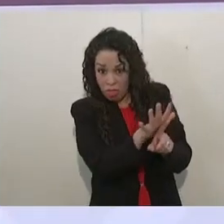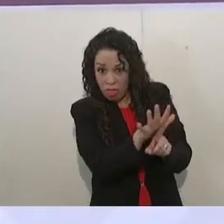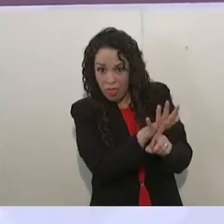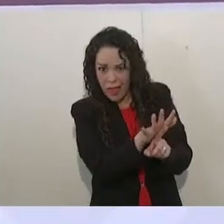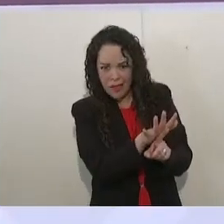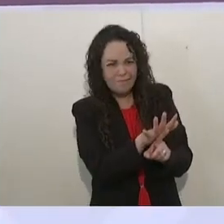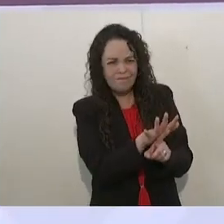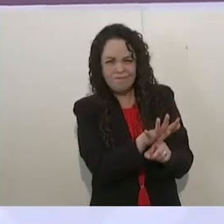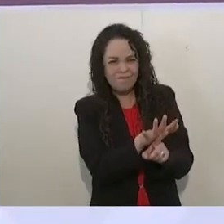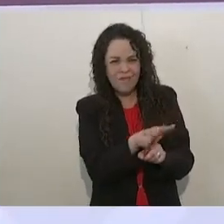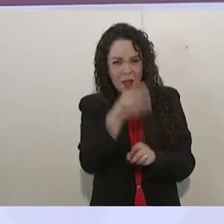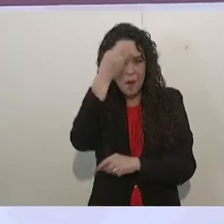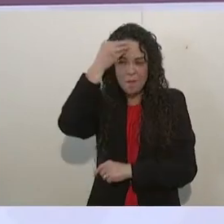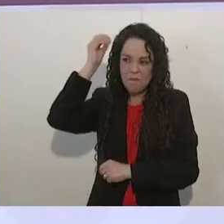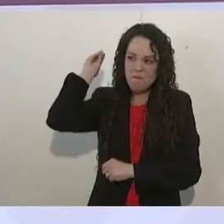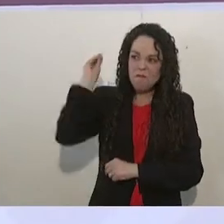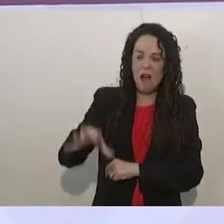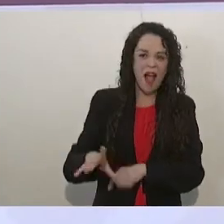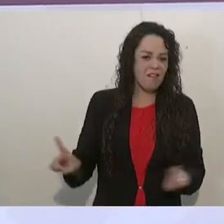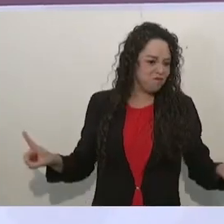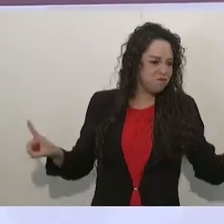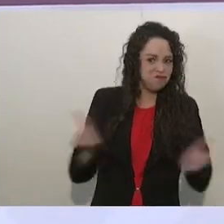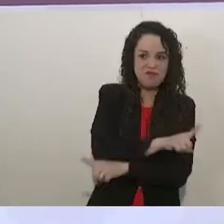que aprendan.